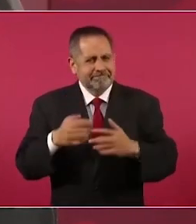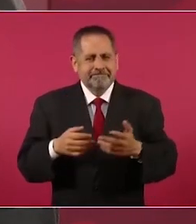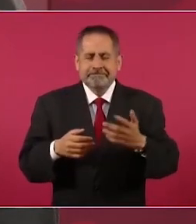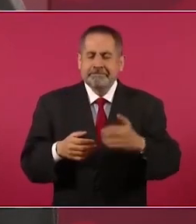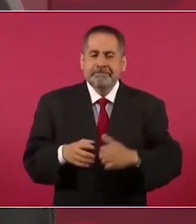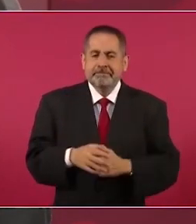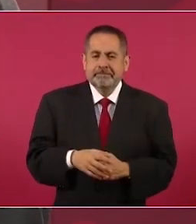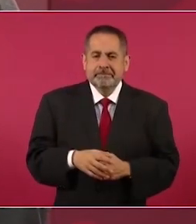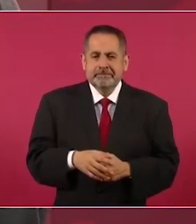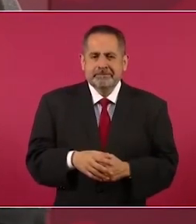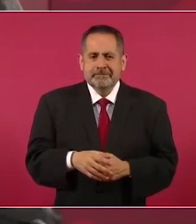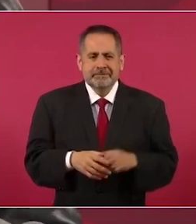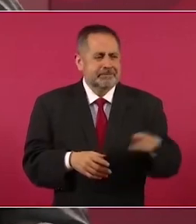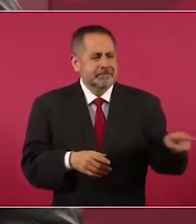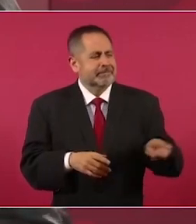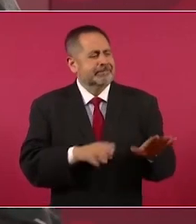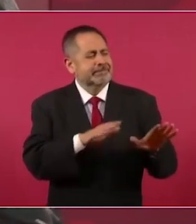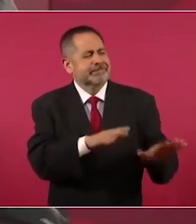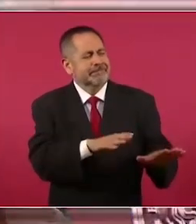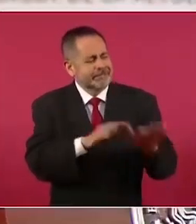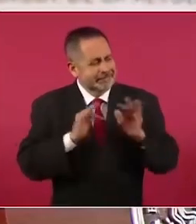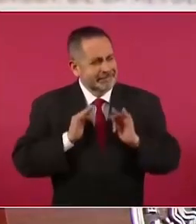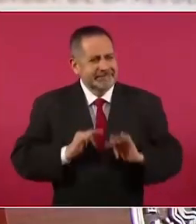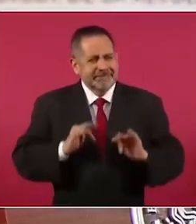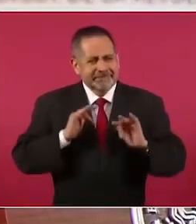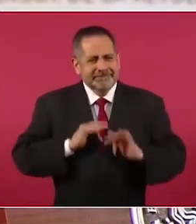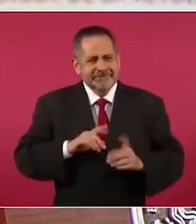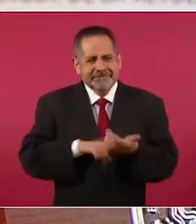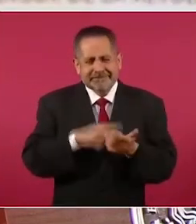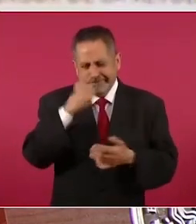y que ellos se serenen, que se tranquilicen.